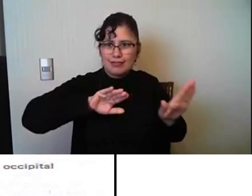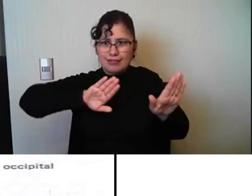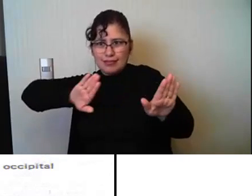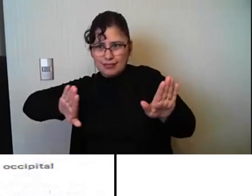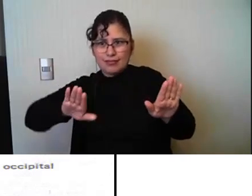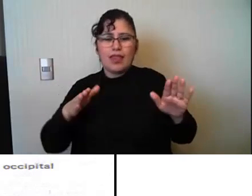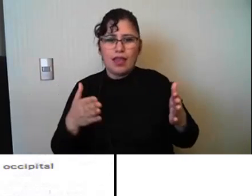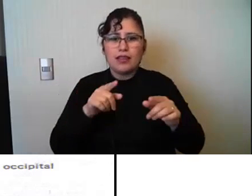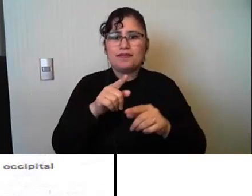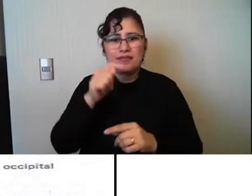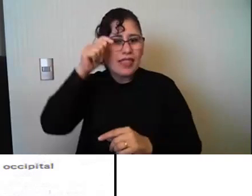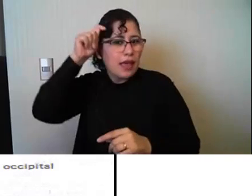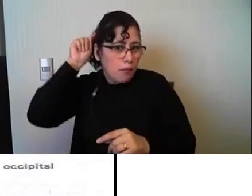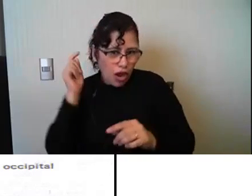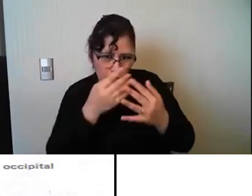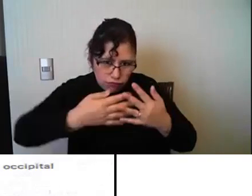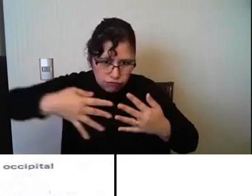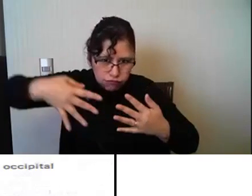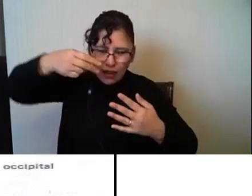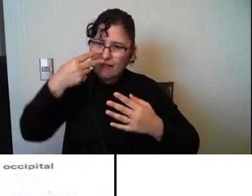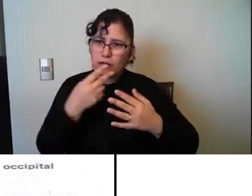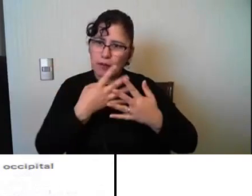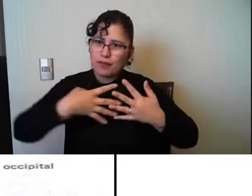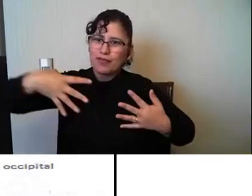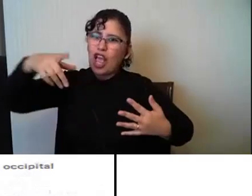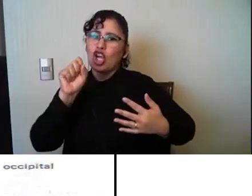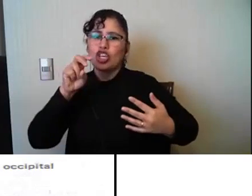temporal, el fascículo longitudinal inferior.